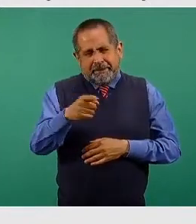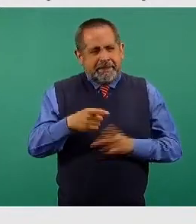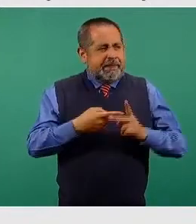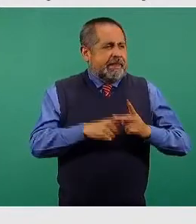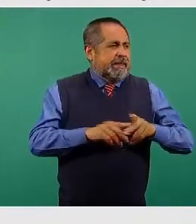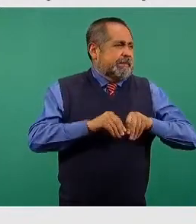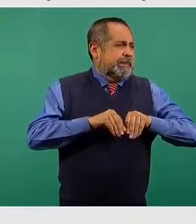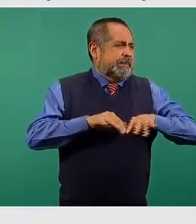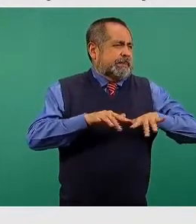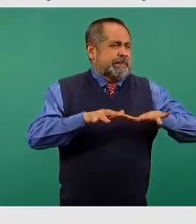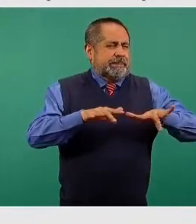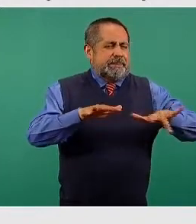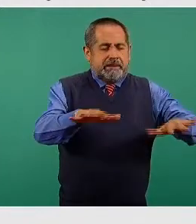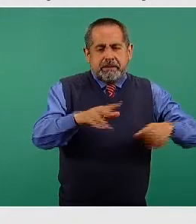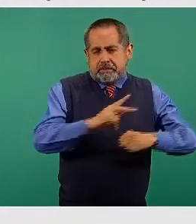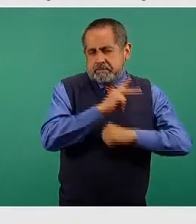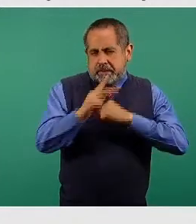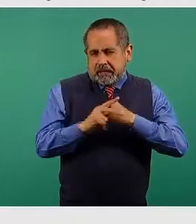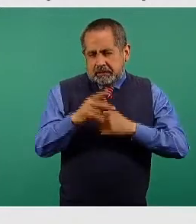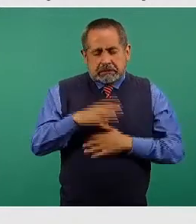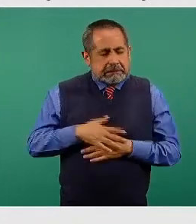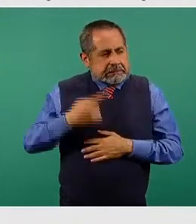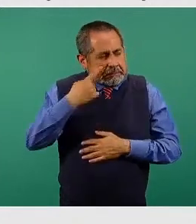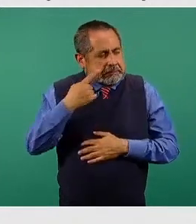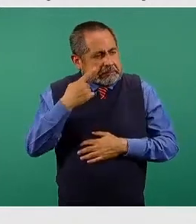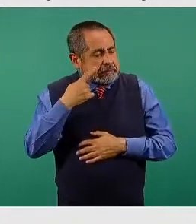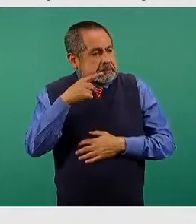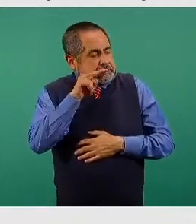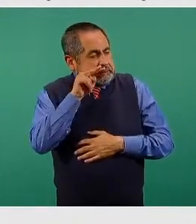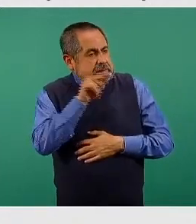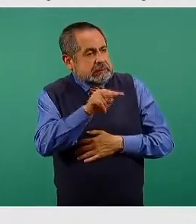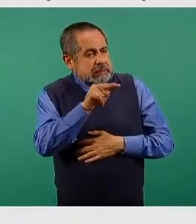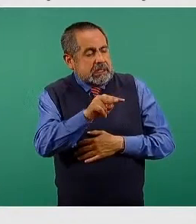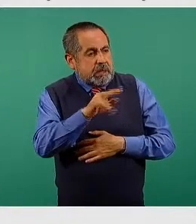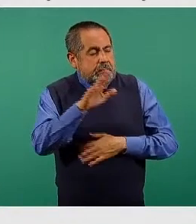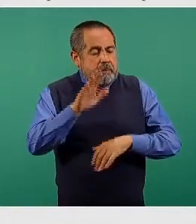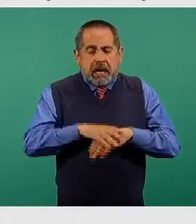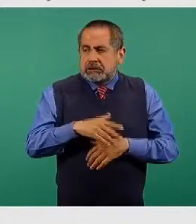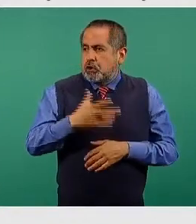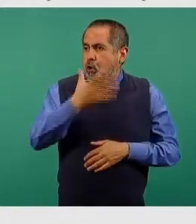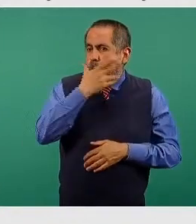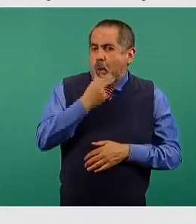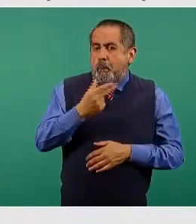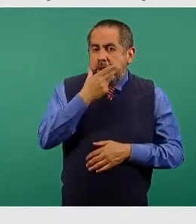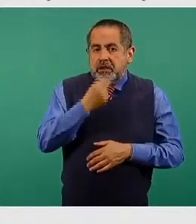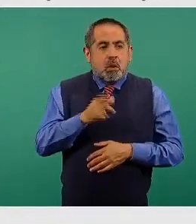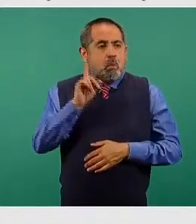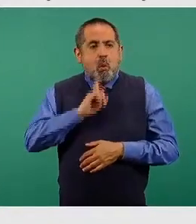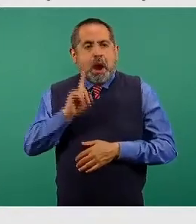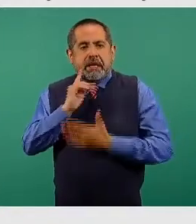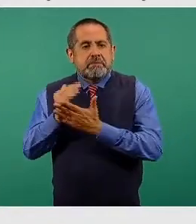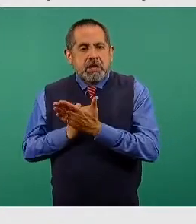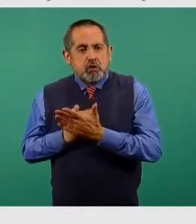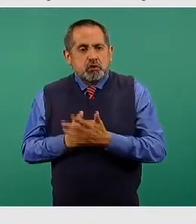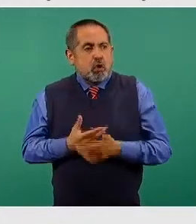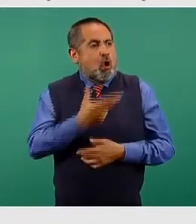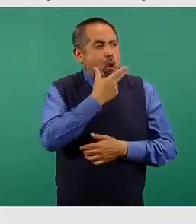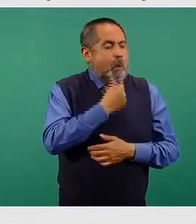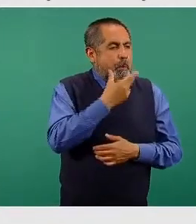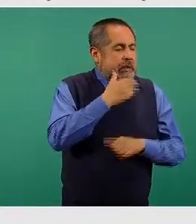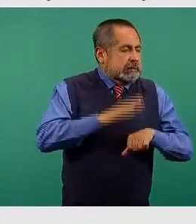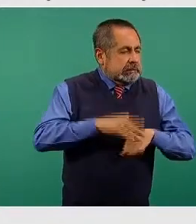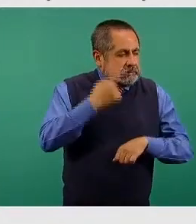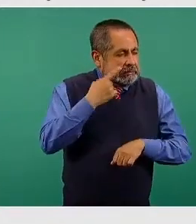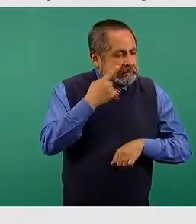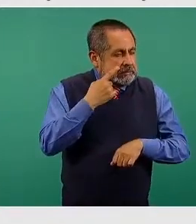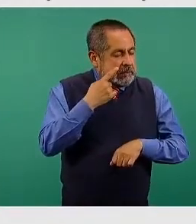epidemia en nuestro país, veíamos que se presentaba la enfermedad más en hombres que en mujeres. Pero recuerden que nosotros